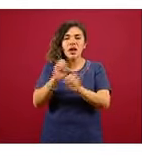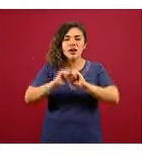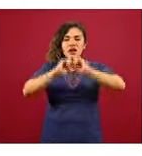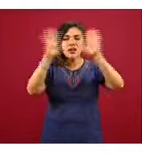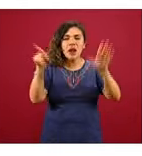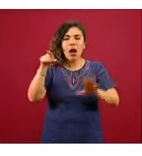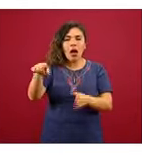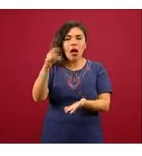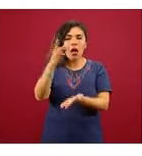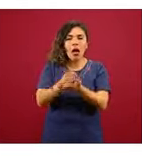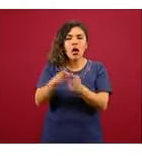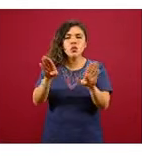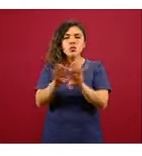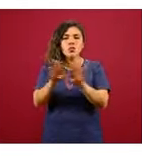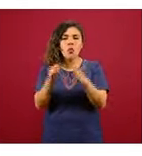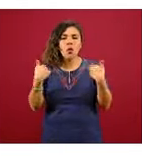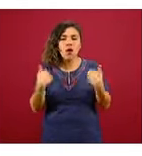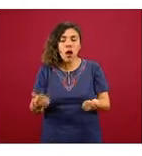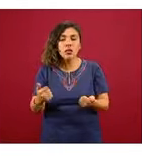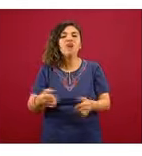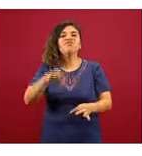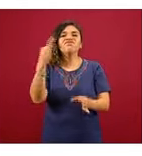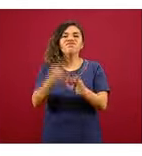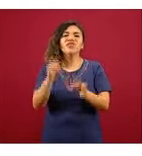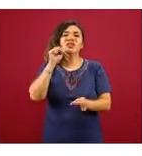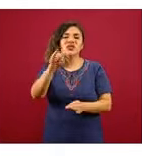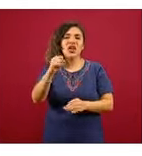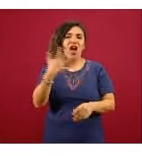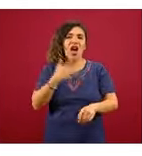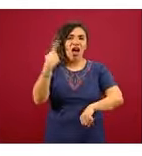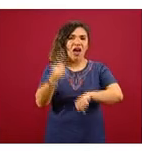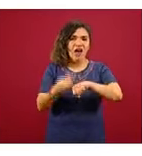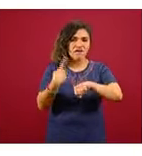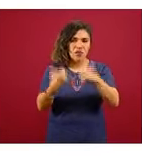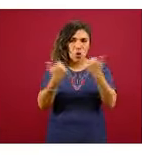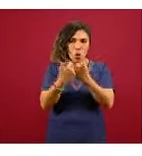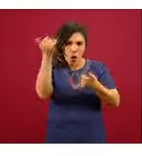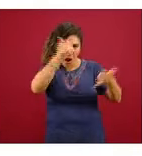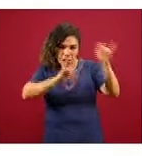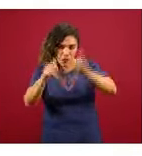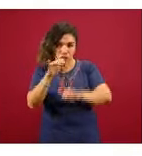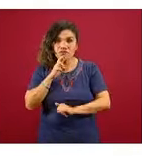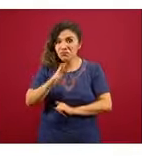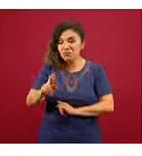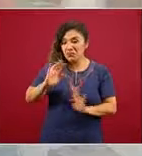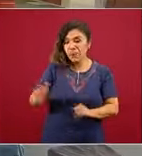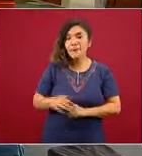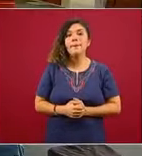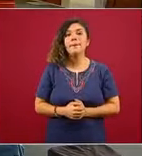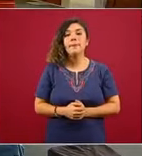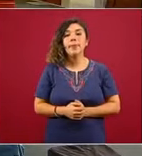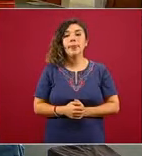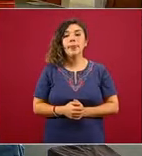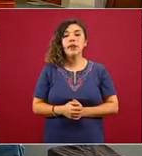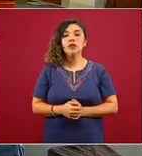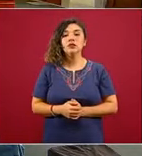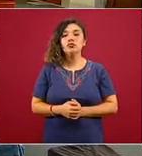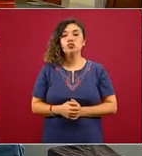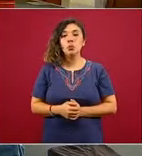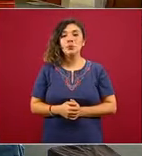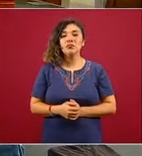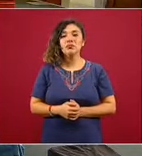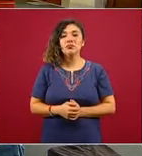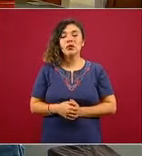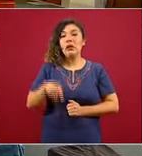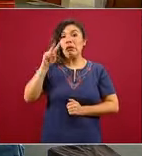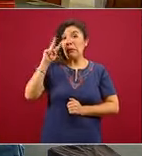que representa los casos ya confirmados por laboratorio. Si pasamos a la siguiente diapositiva, aquí precisamente vamos a ver